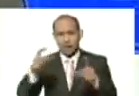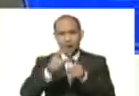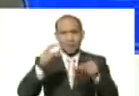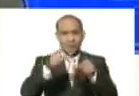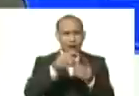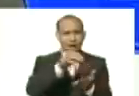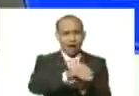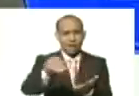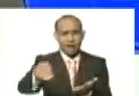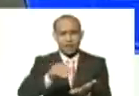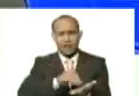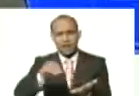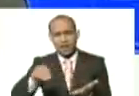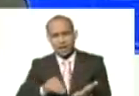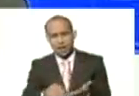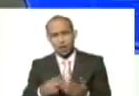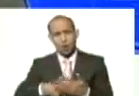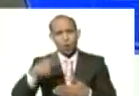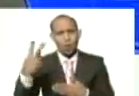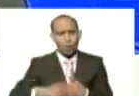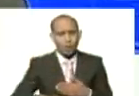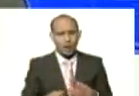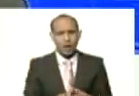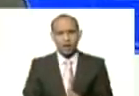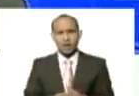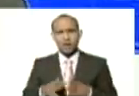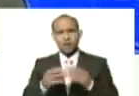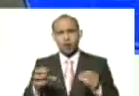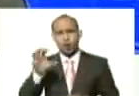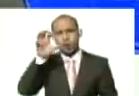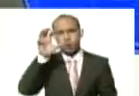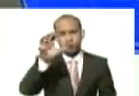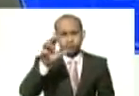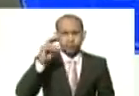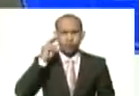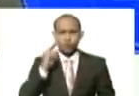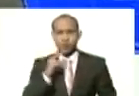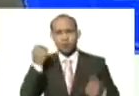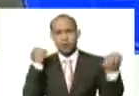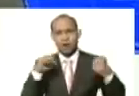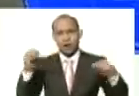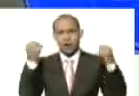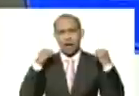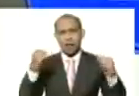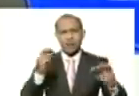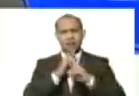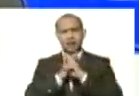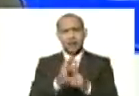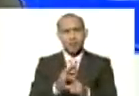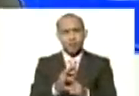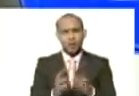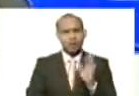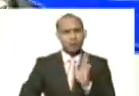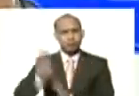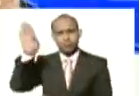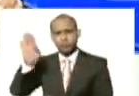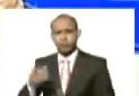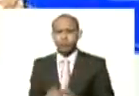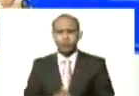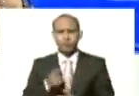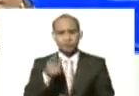los planes, sino que entonces los escudos bolivarianos, los ejercicios nos llevan a la acción, y la acción nos